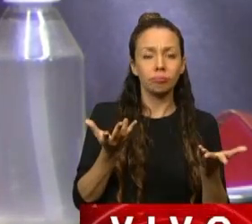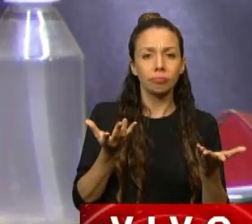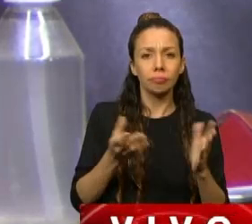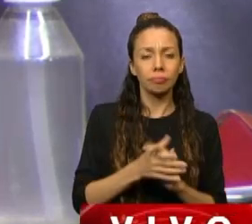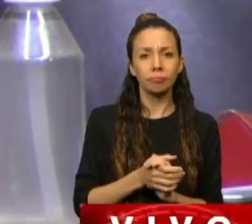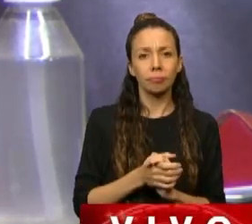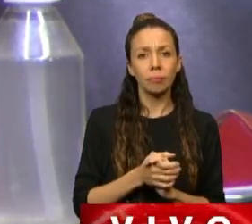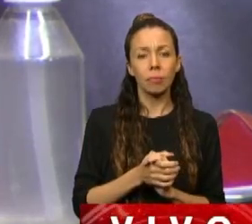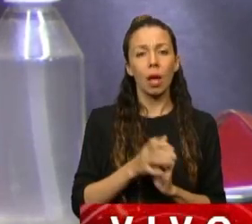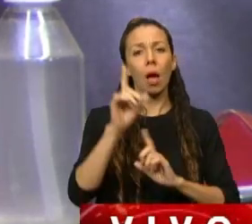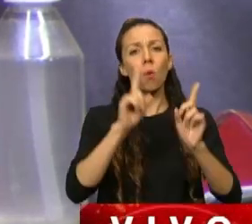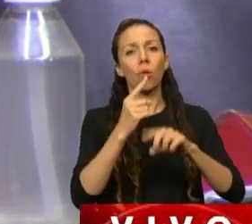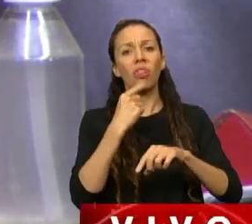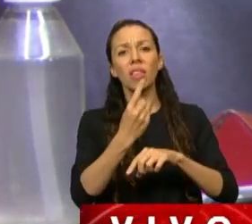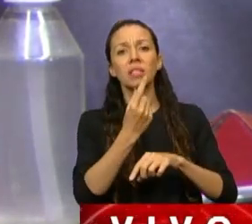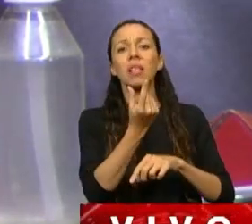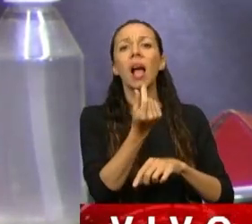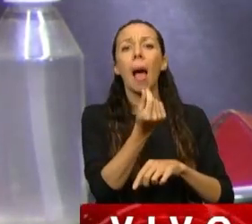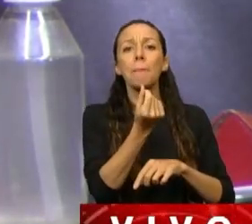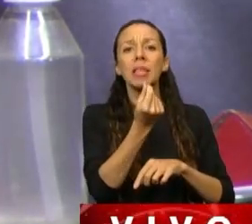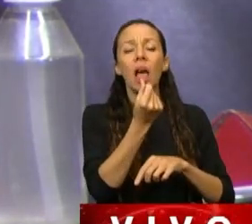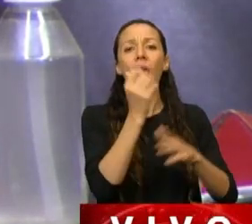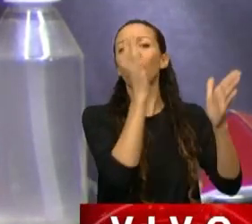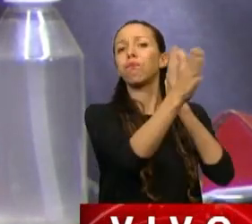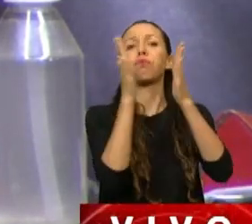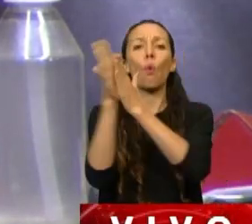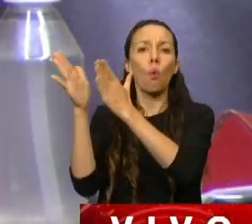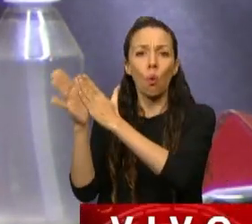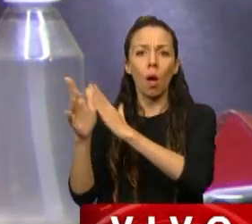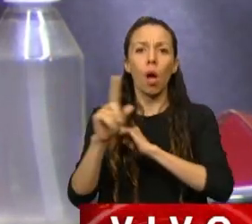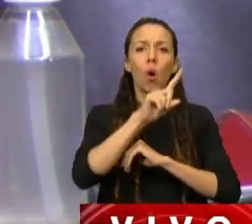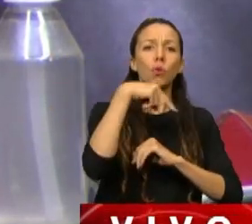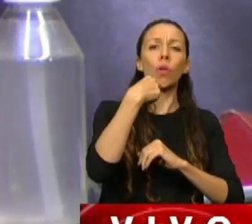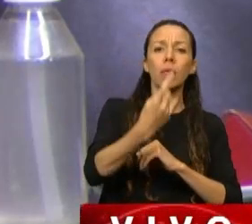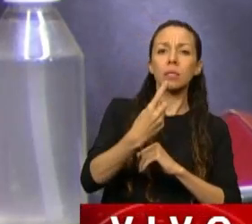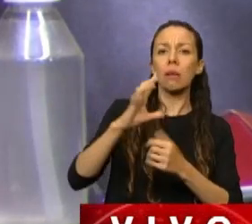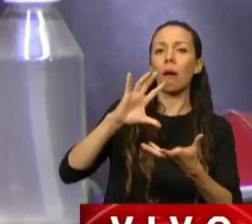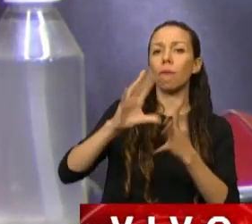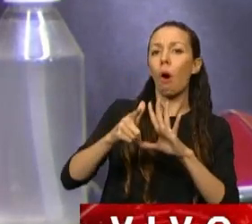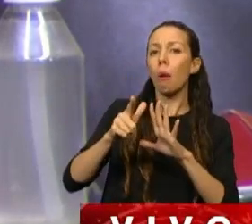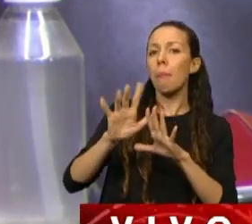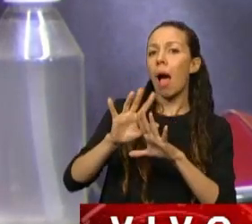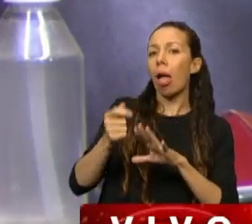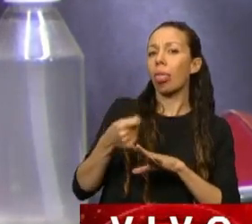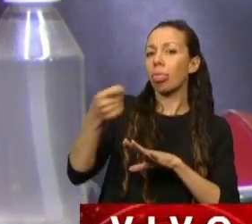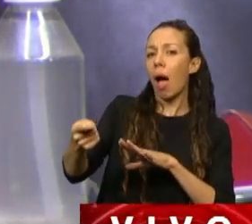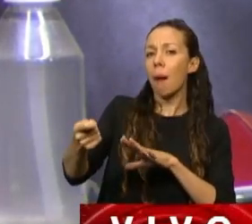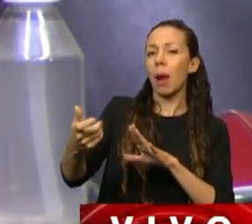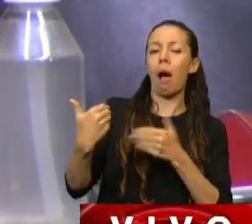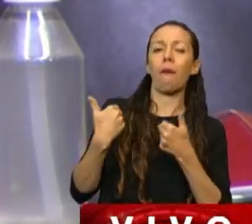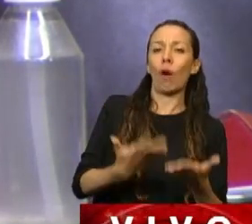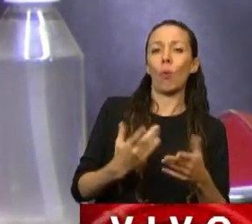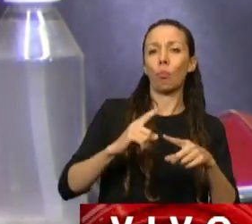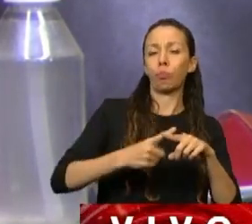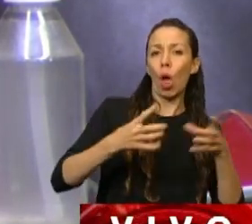de fuga de capitales se habla de financiamiento político etcétera